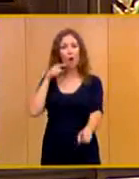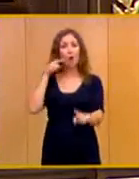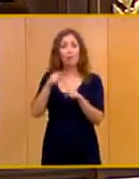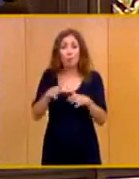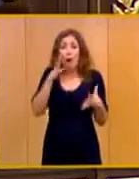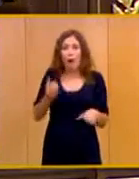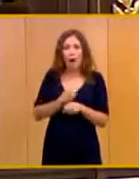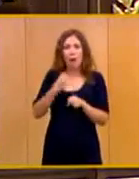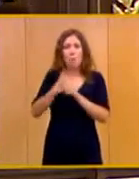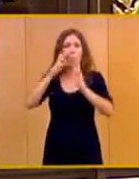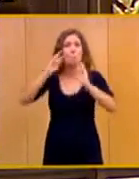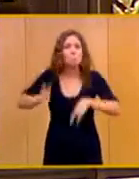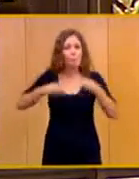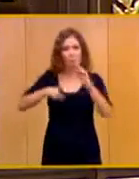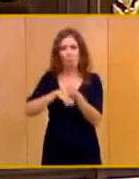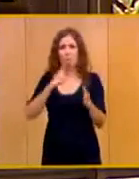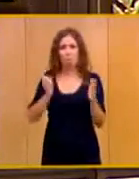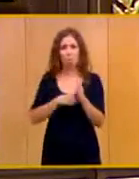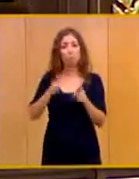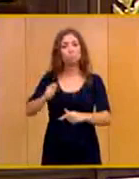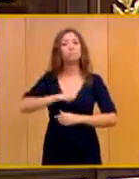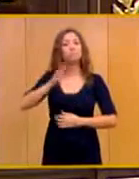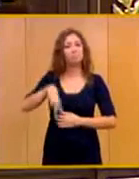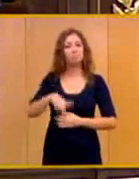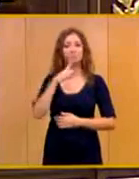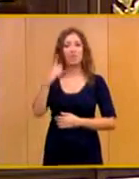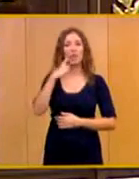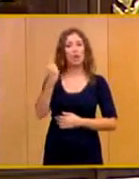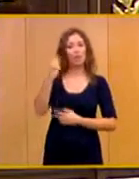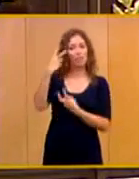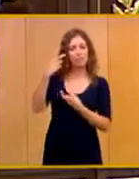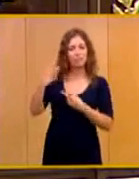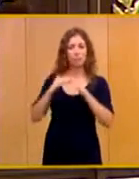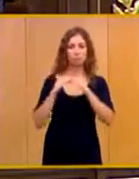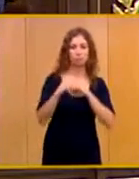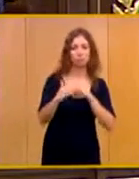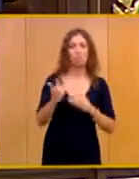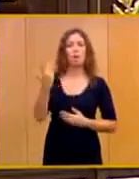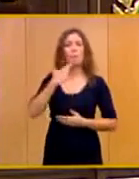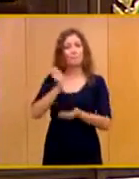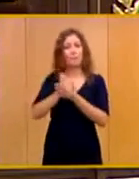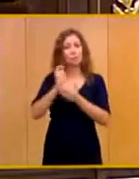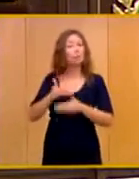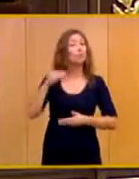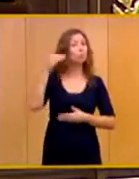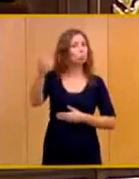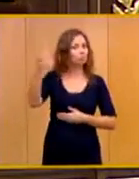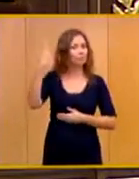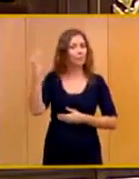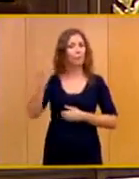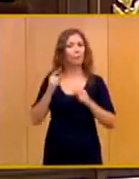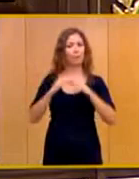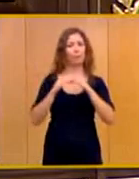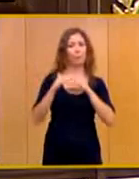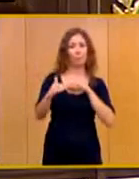productivo, a asegurar la estabilidad fiscal, a asegurar las pensiones del futuro, hubiera dicho: